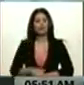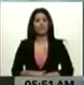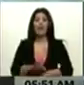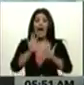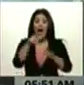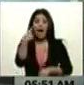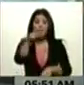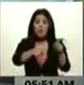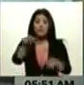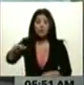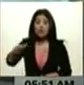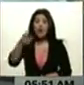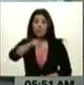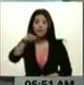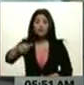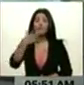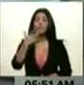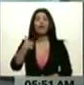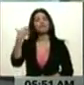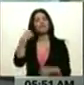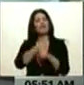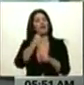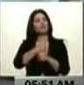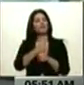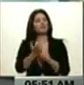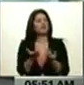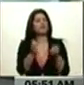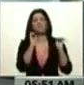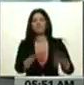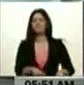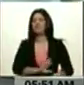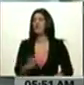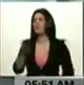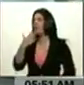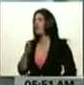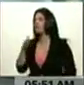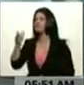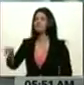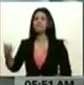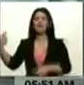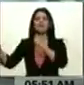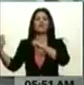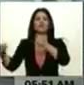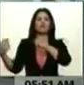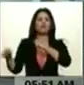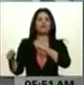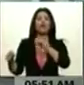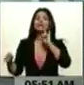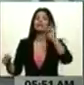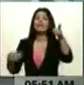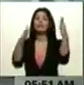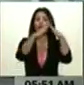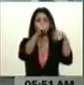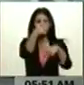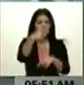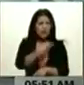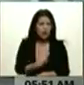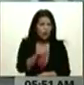renunció y se dedicó a bachaquear y te llama por teléfono. Mira, tengo esto, esto y esto, yo te lo llevo para tu casa. de una casa directo a la otra.